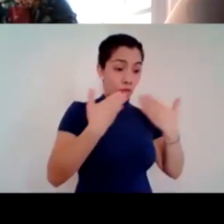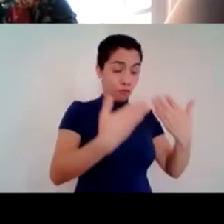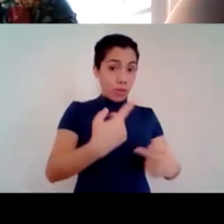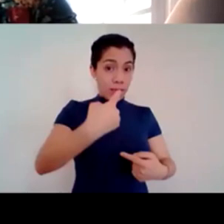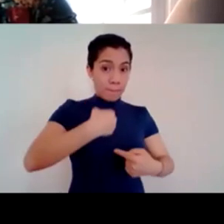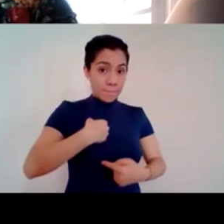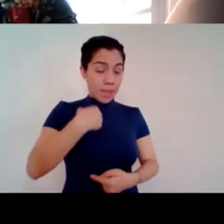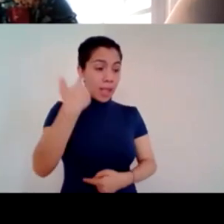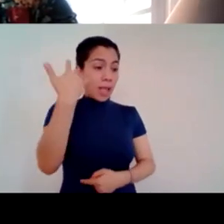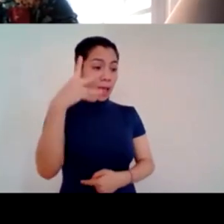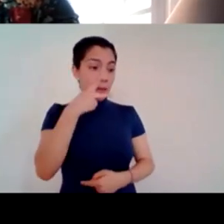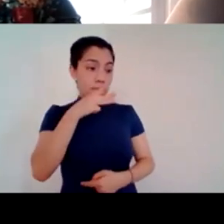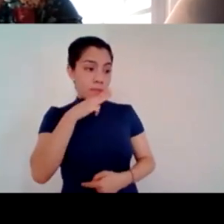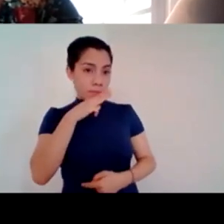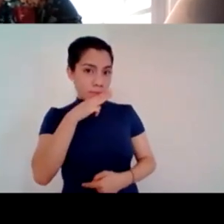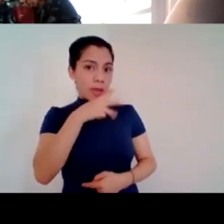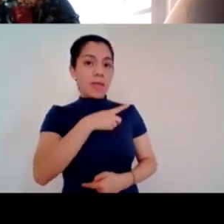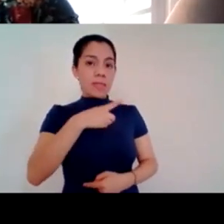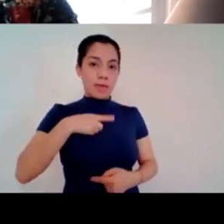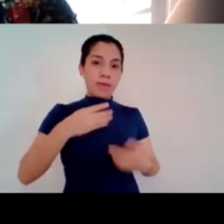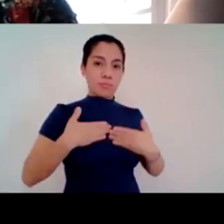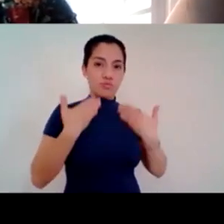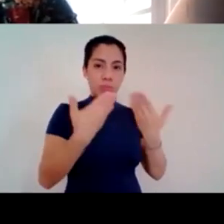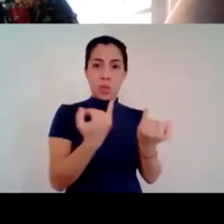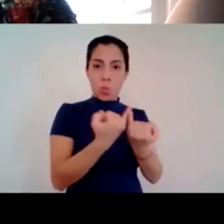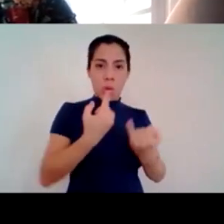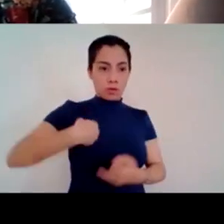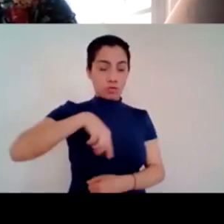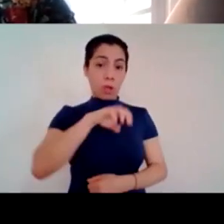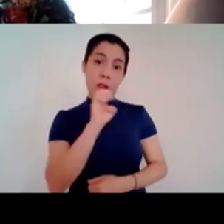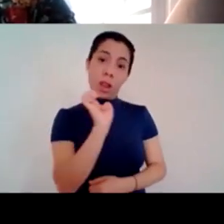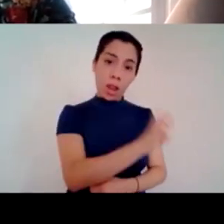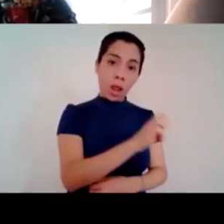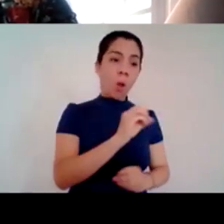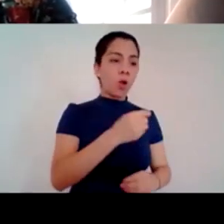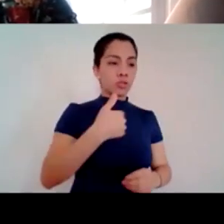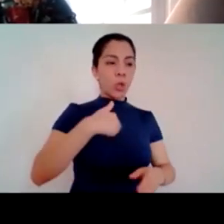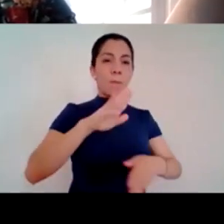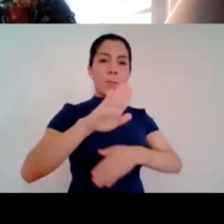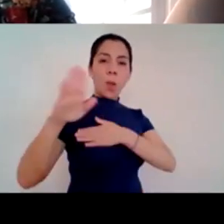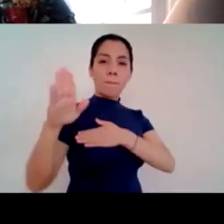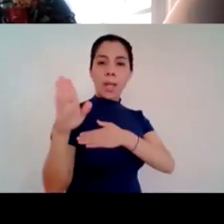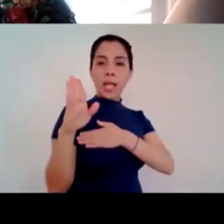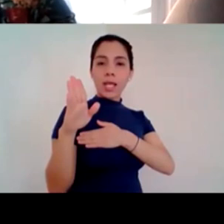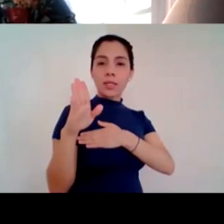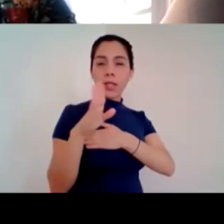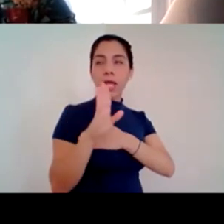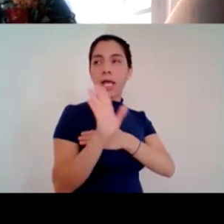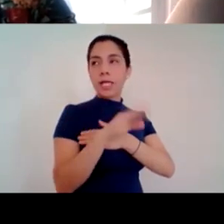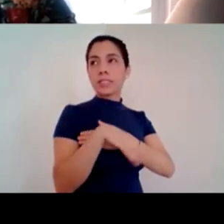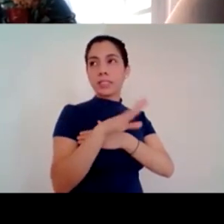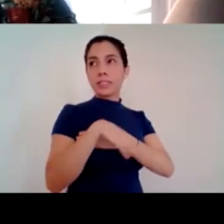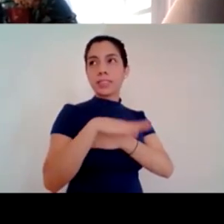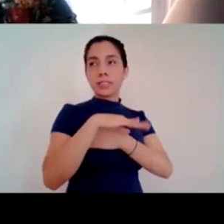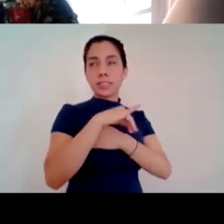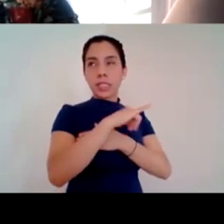es muy importante que no los engañemos es muy importante que no prometamos nada que no vayamos a cumplir creo que también de las cosas más bonitas que me ha dicho